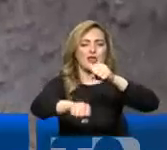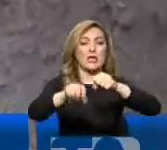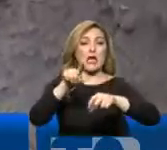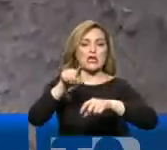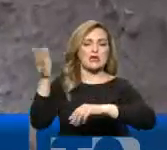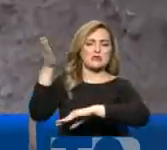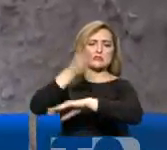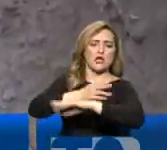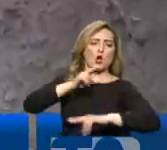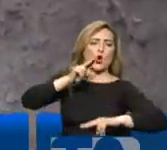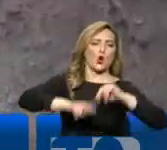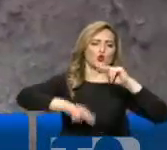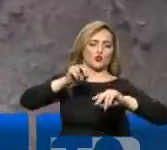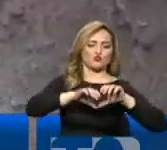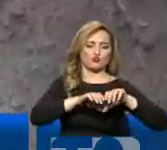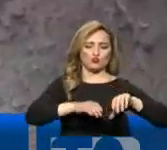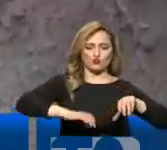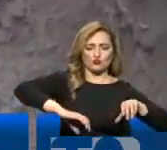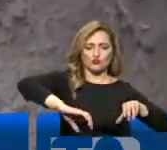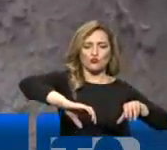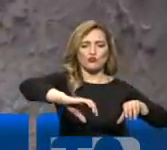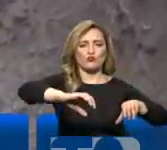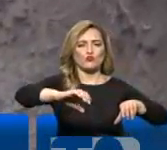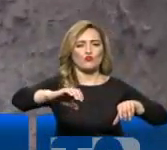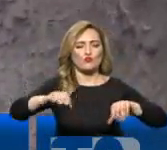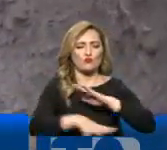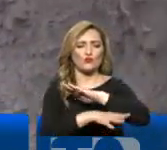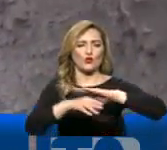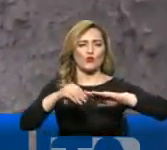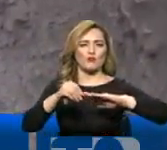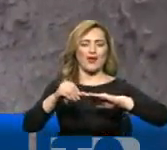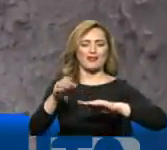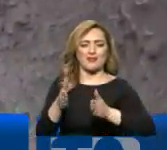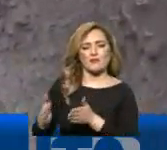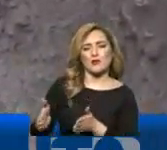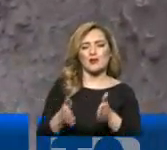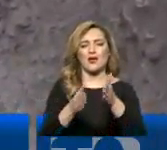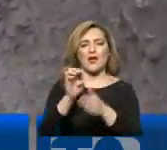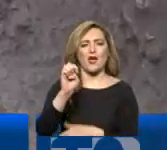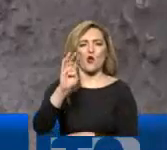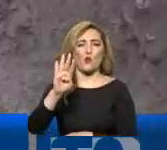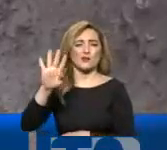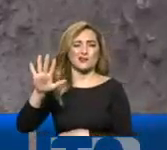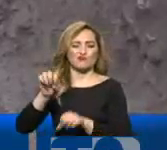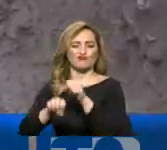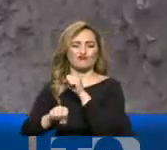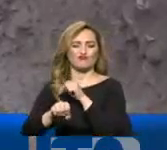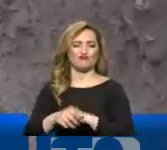en alerta naranja un tramo de la vía E45 ubicada en el cantón El Chaco.